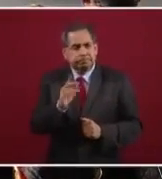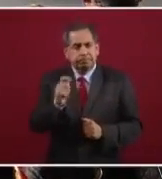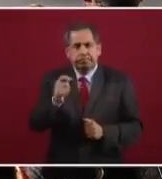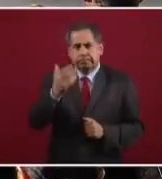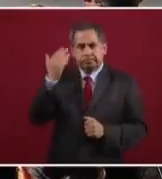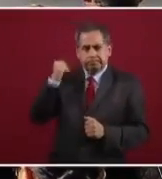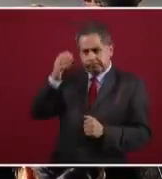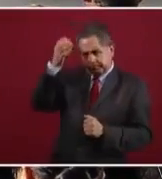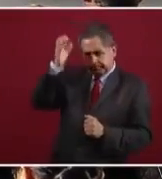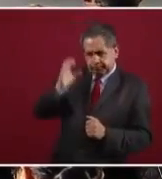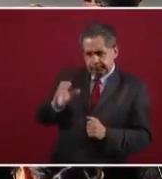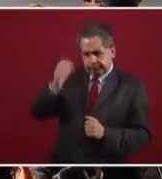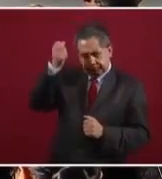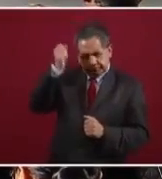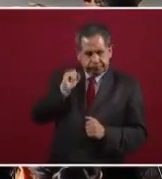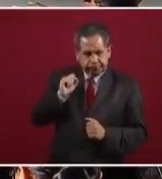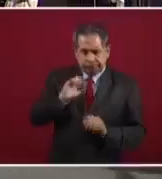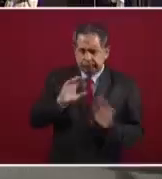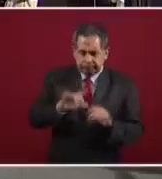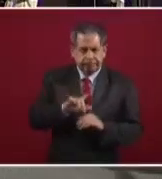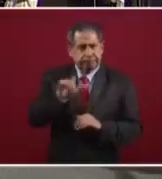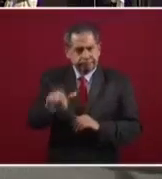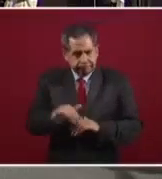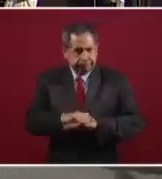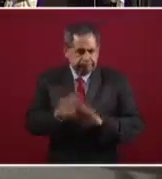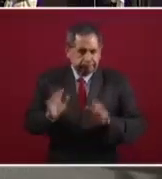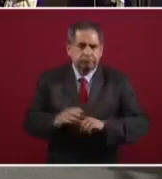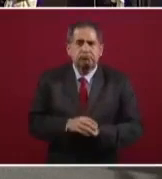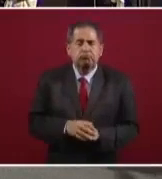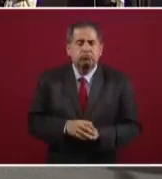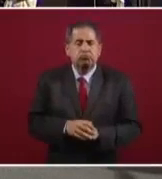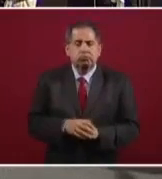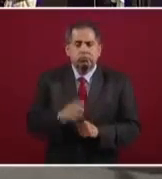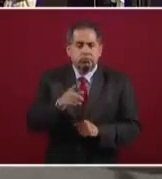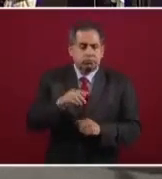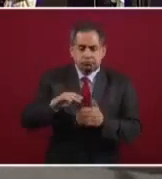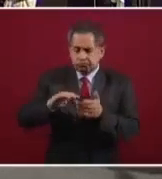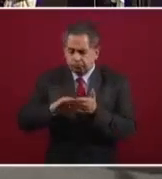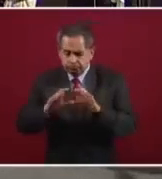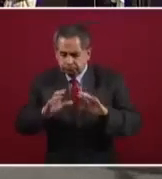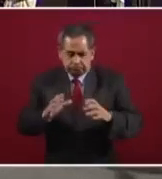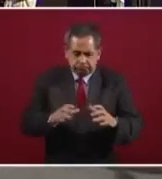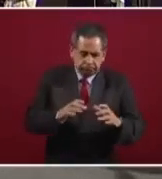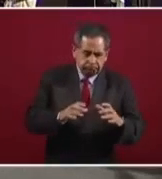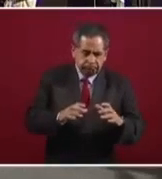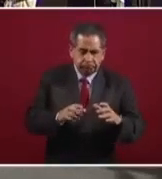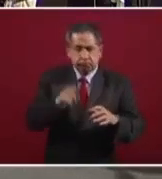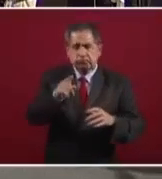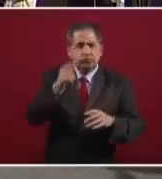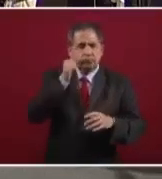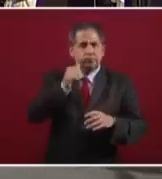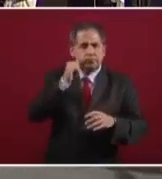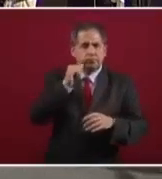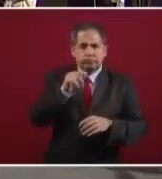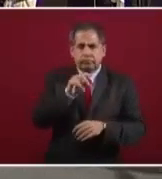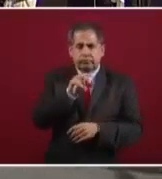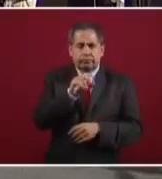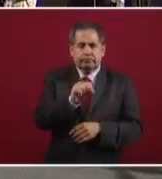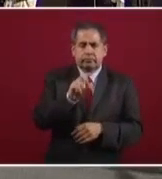de Culiacán y al saber que pues su parte de su estrategia de trabajo es salir de gira cada fin de semana,